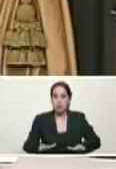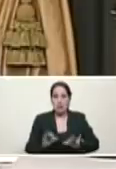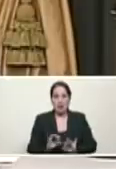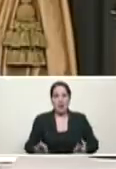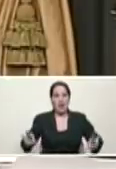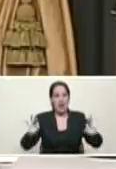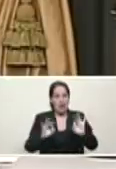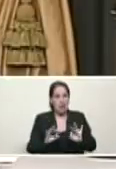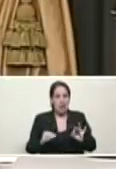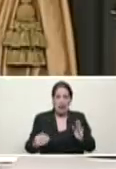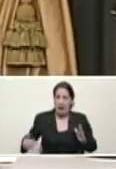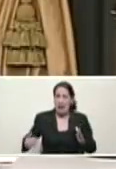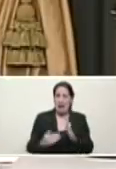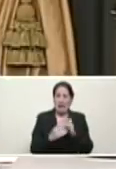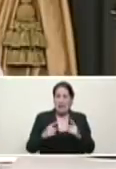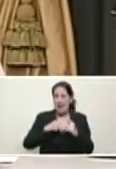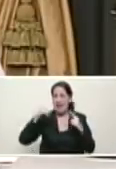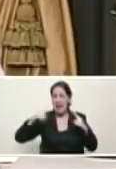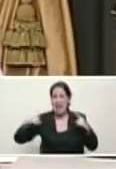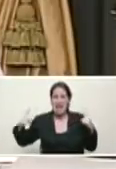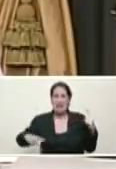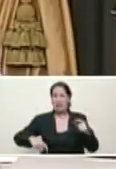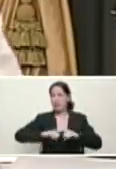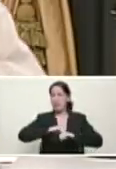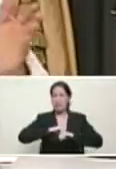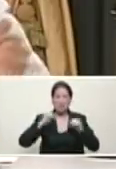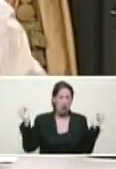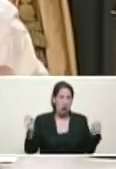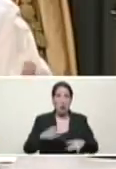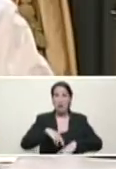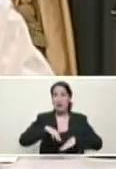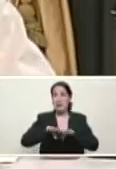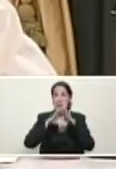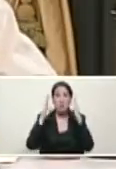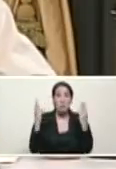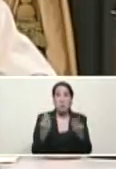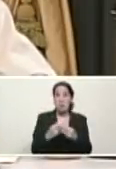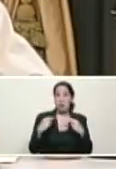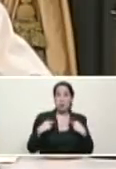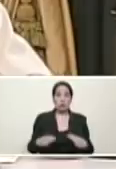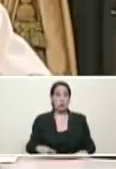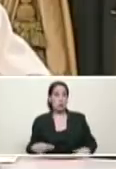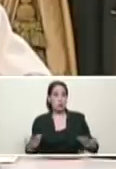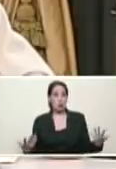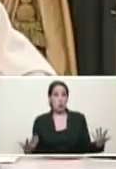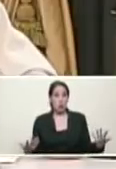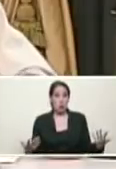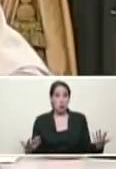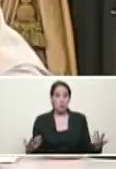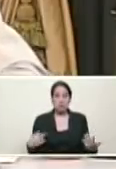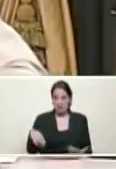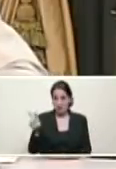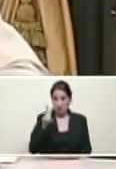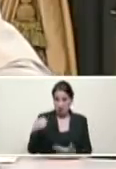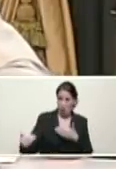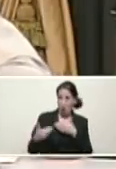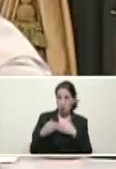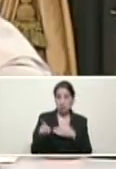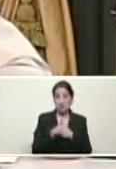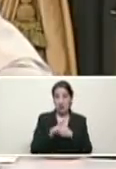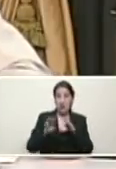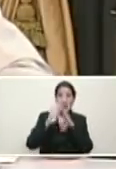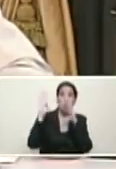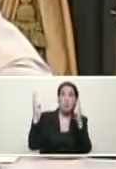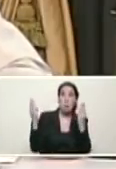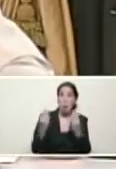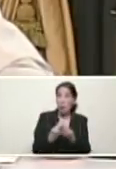ataque eléctrico más brutal de la historia de la humanidad, no de Venezuela, de la humanidad,